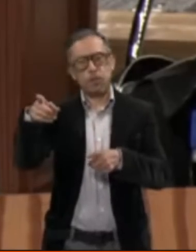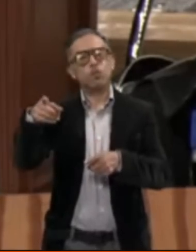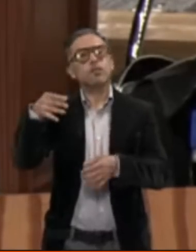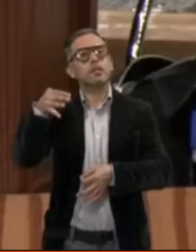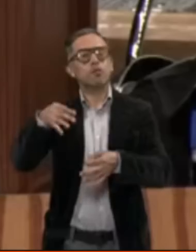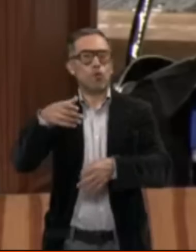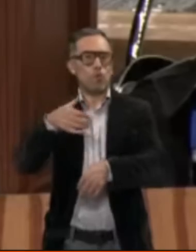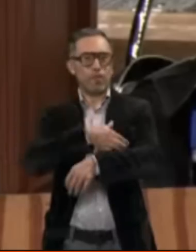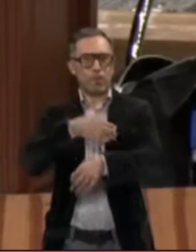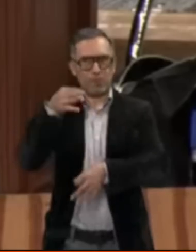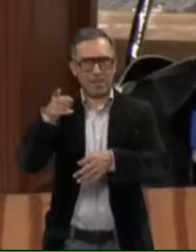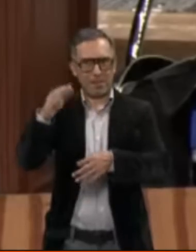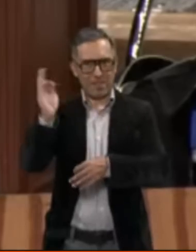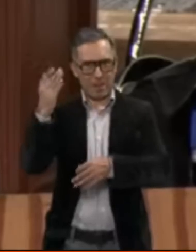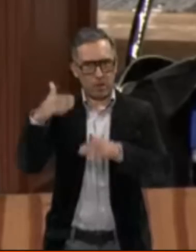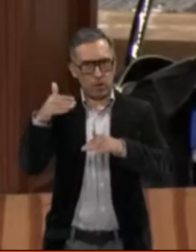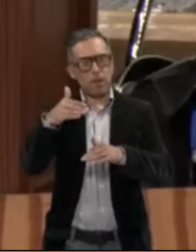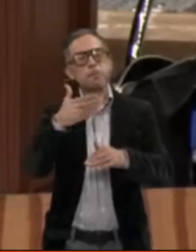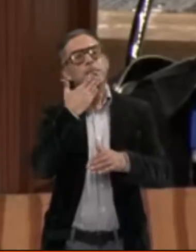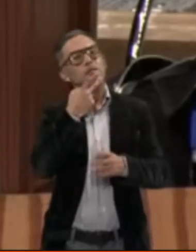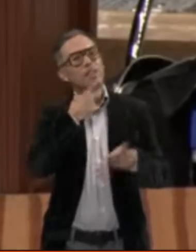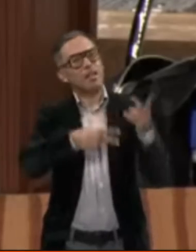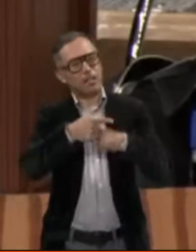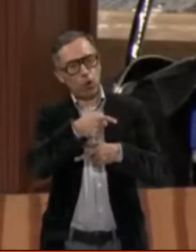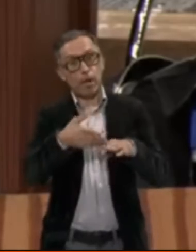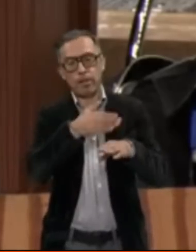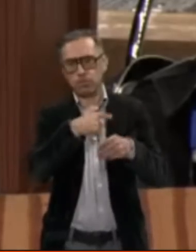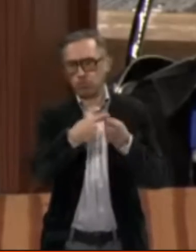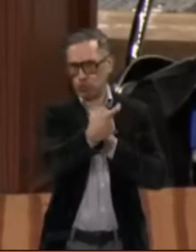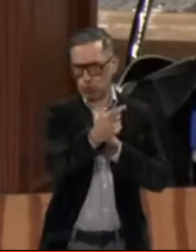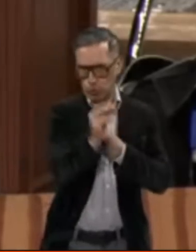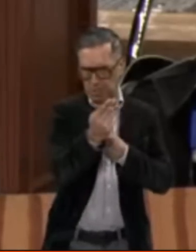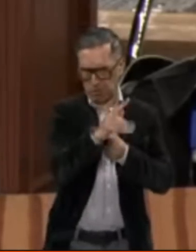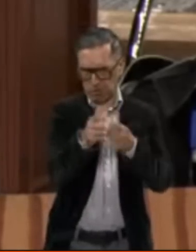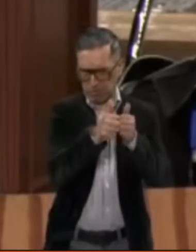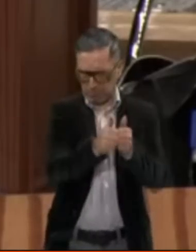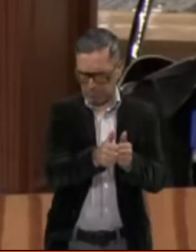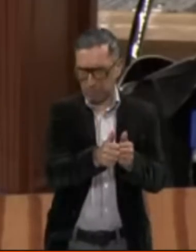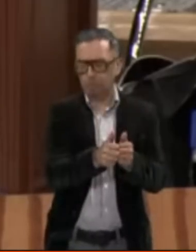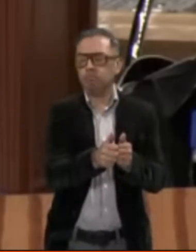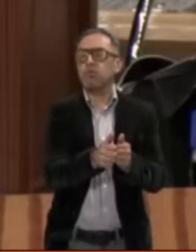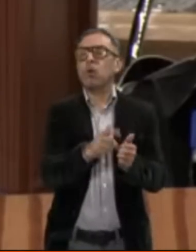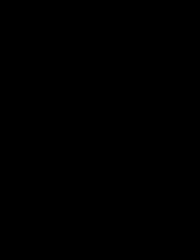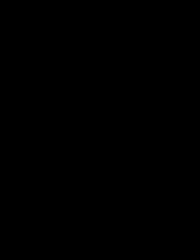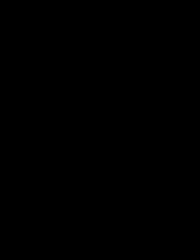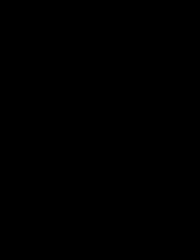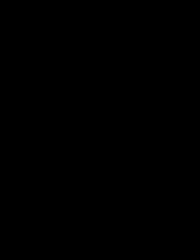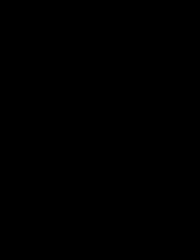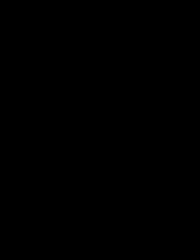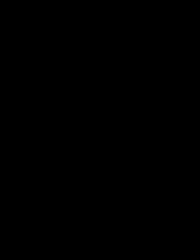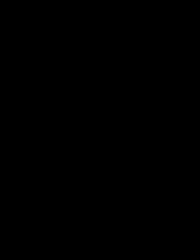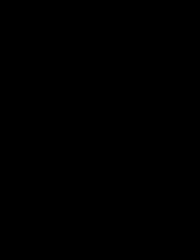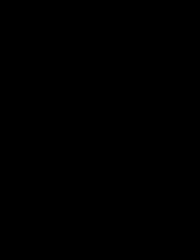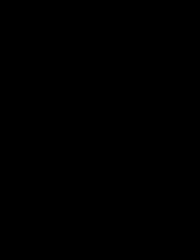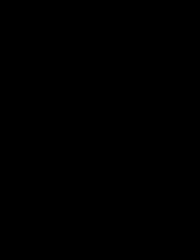señor secretario, al cargo del que no debió separarse. Se trata, sí, como se ha dicho, de un retorno al orden constitucional.